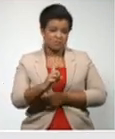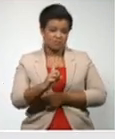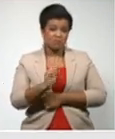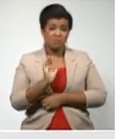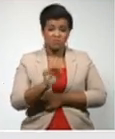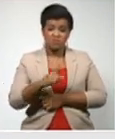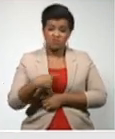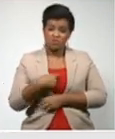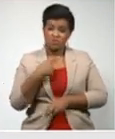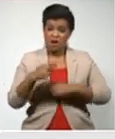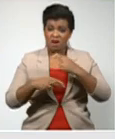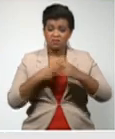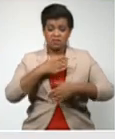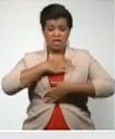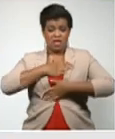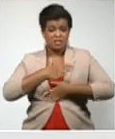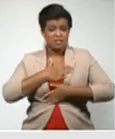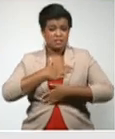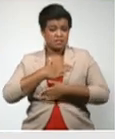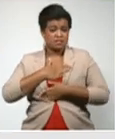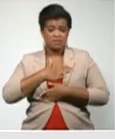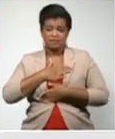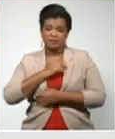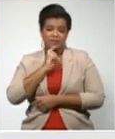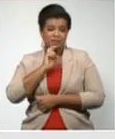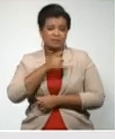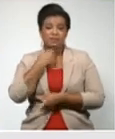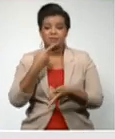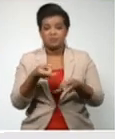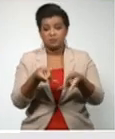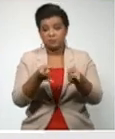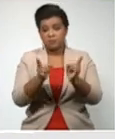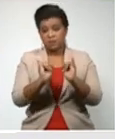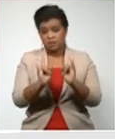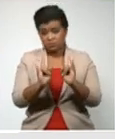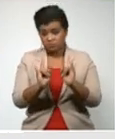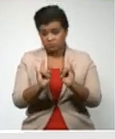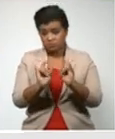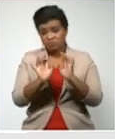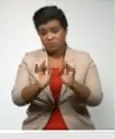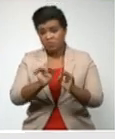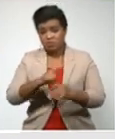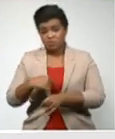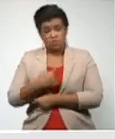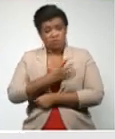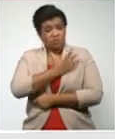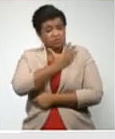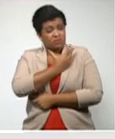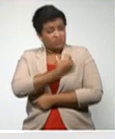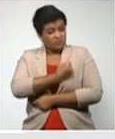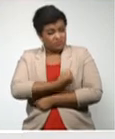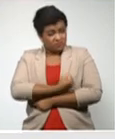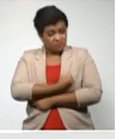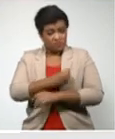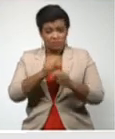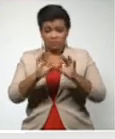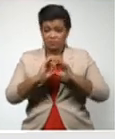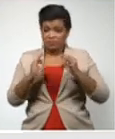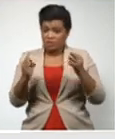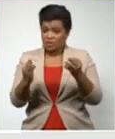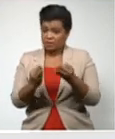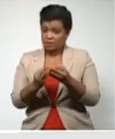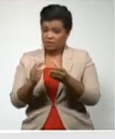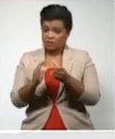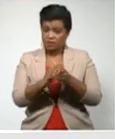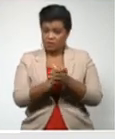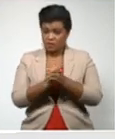reanimación que se realizaron. Nuevamente tenemos que lamentar y dar las condolencias a sus familiares y